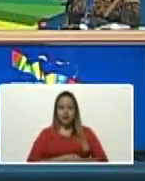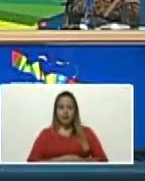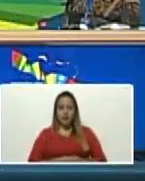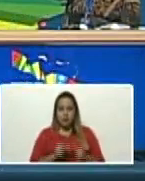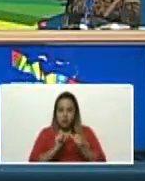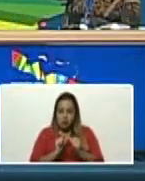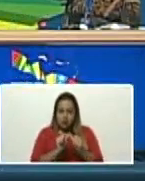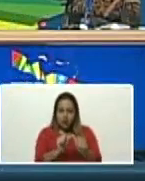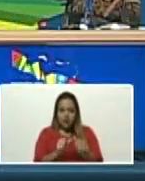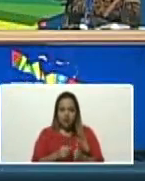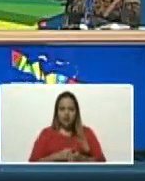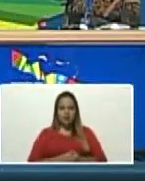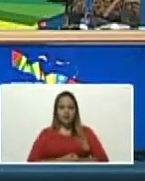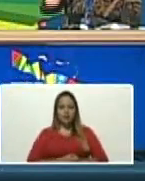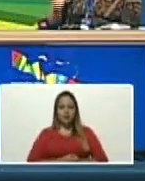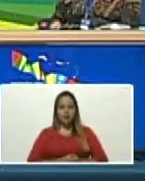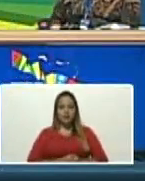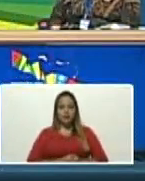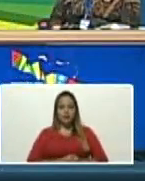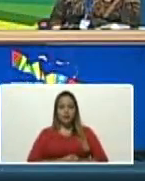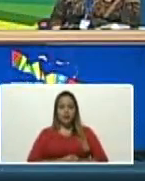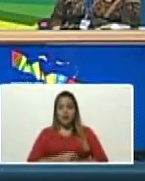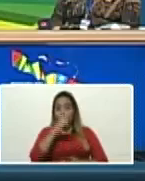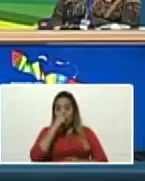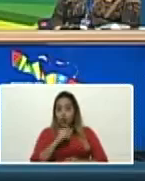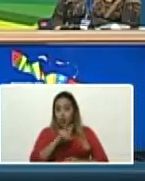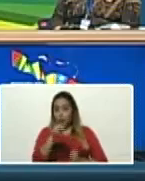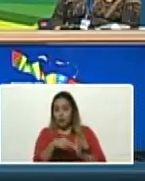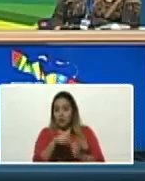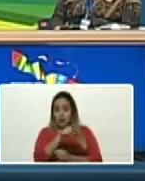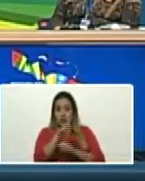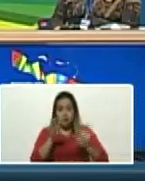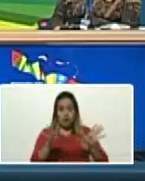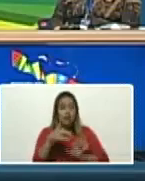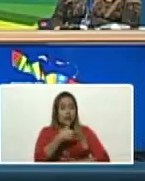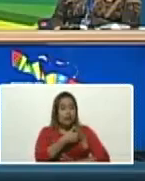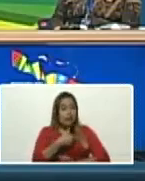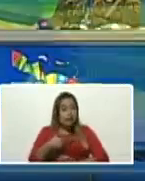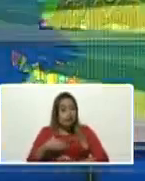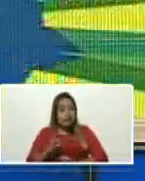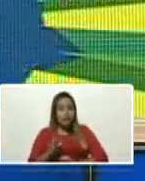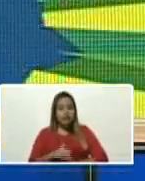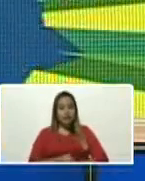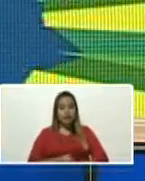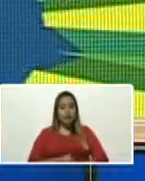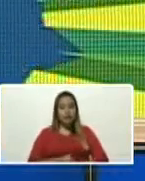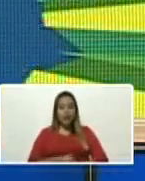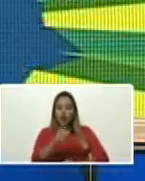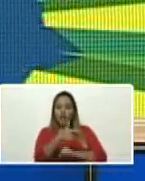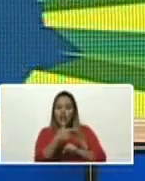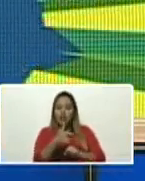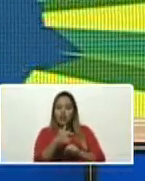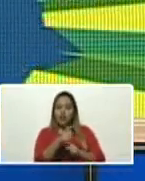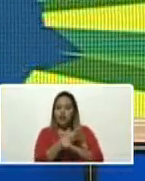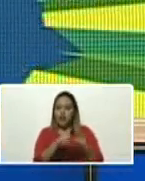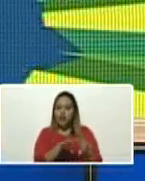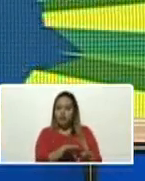permanente. En el año 19 se pretendió un Estado paralelo.